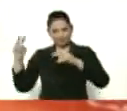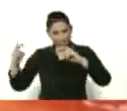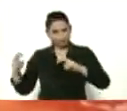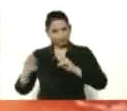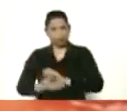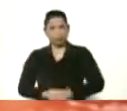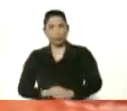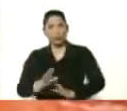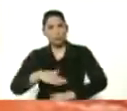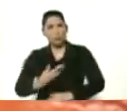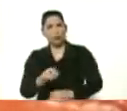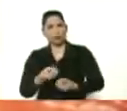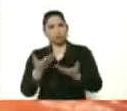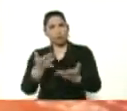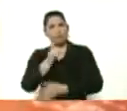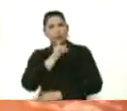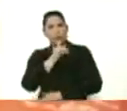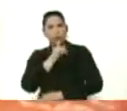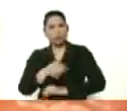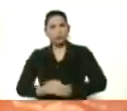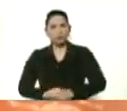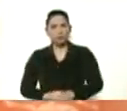Te puedo dar una primicia, ¿verdad?